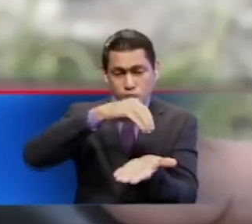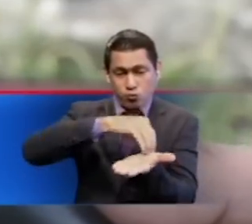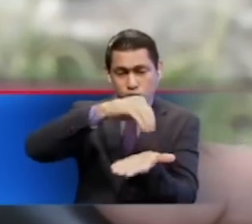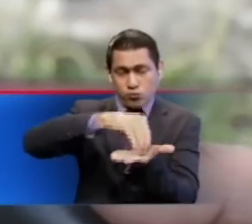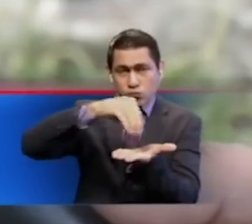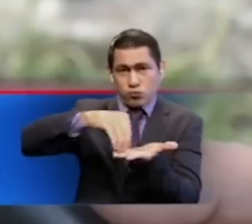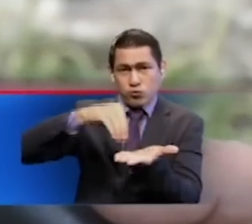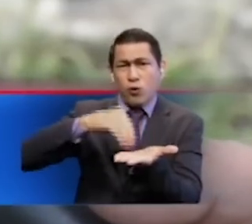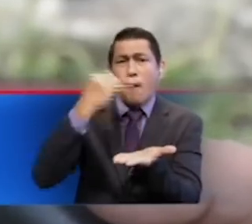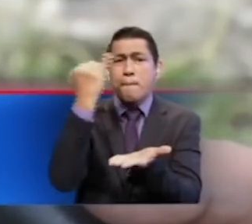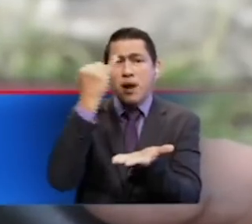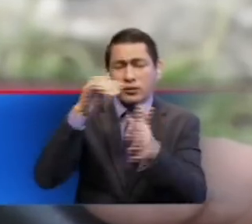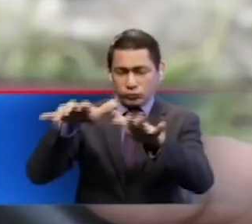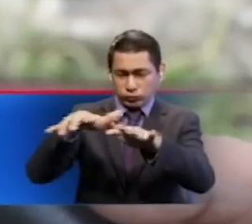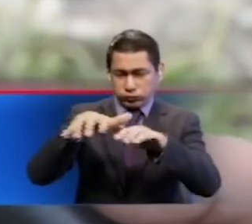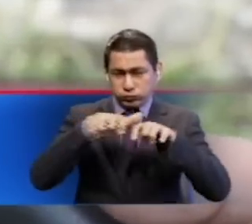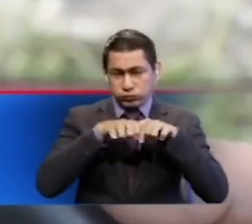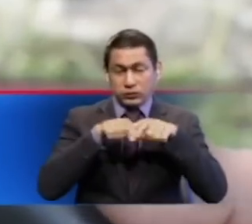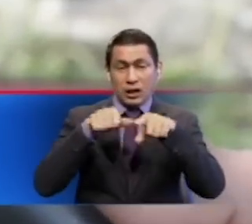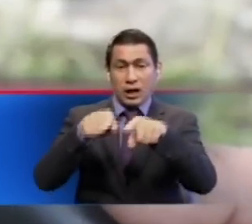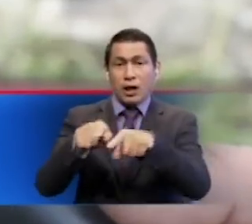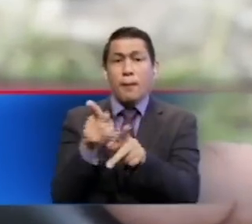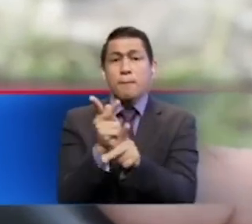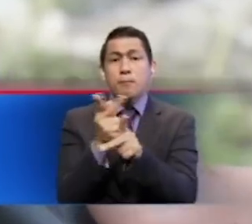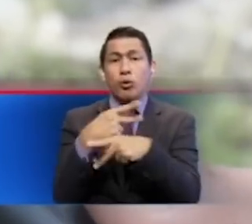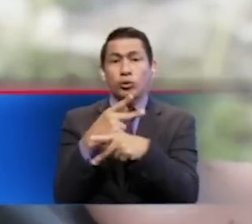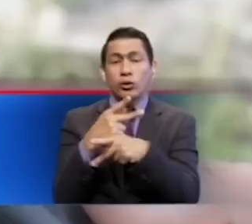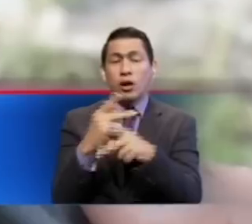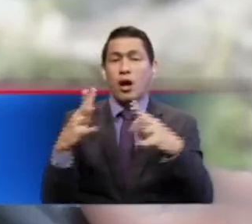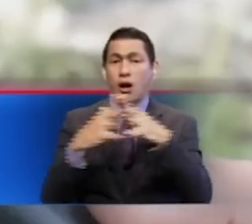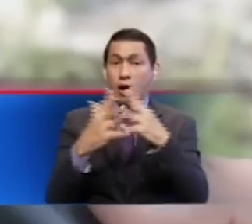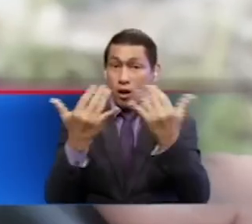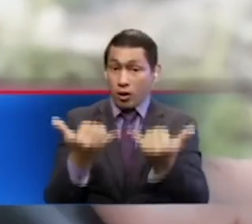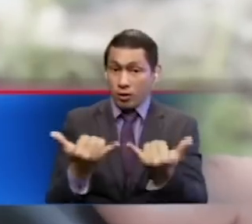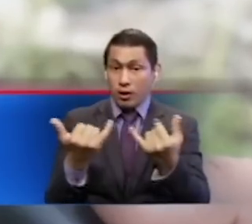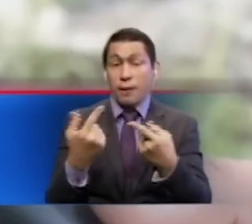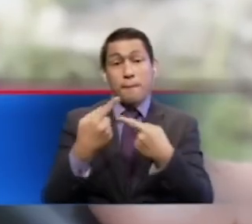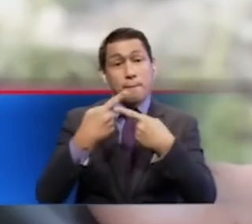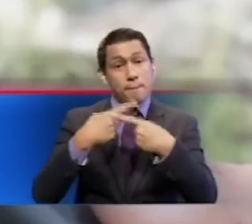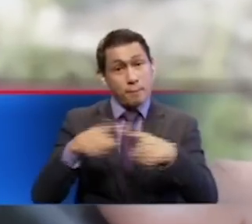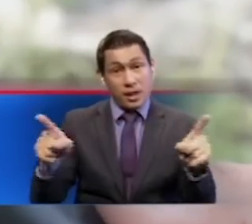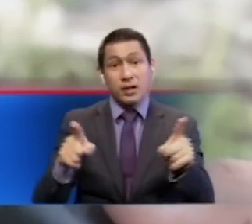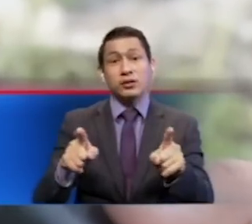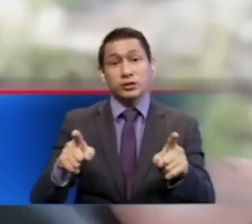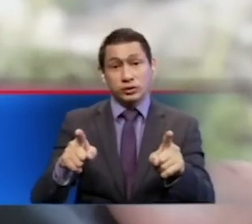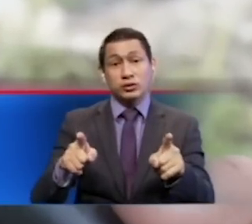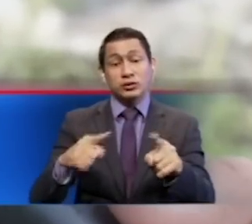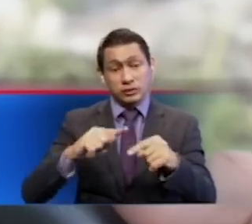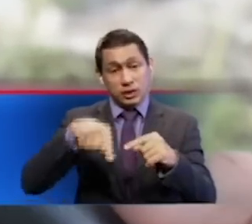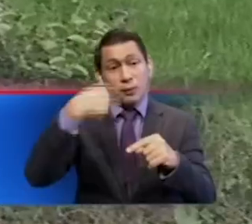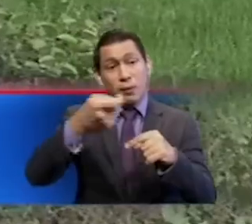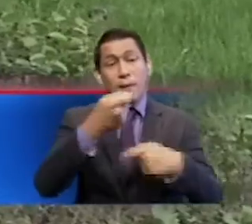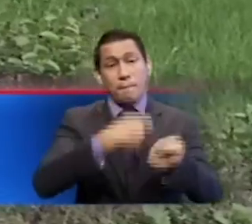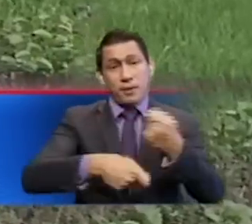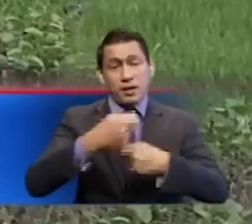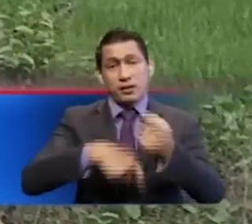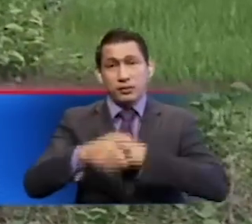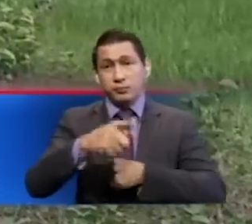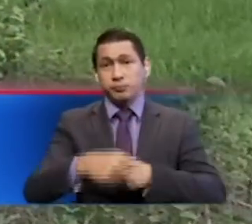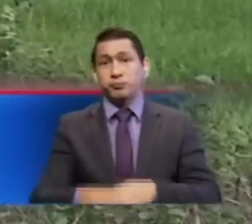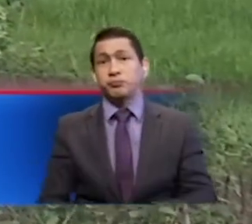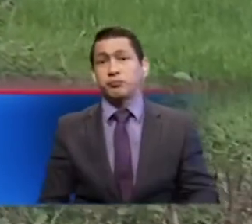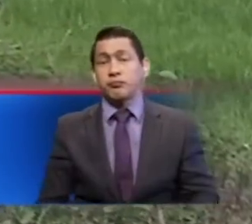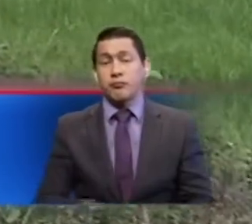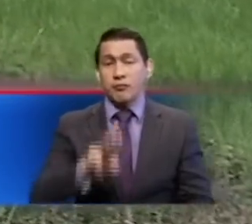poquito abundante, esperando que no llueva demasiado y que las personas puedan cosechar y vendernos el arroz en cáscara. Mary